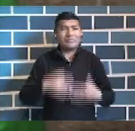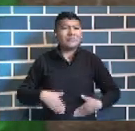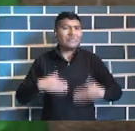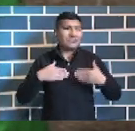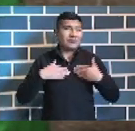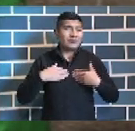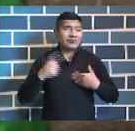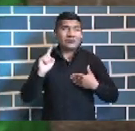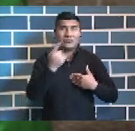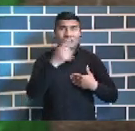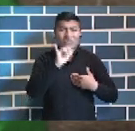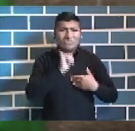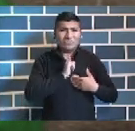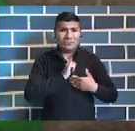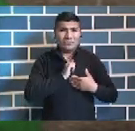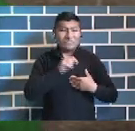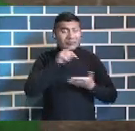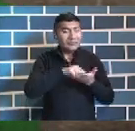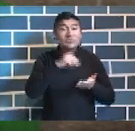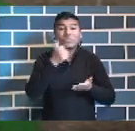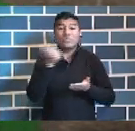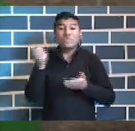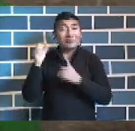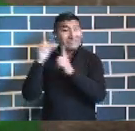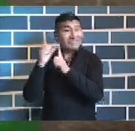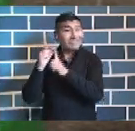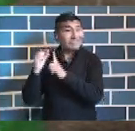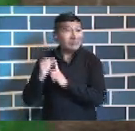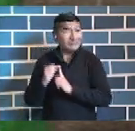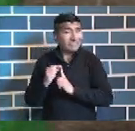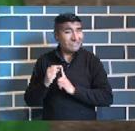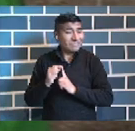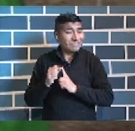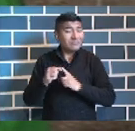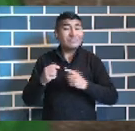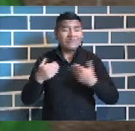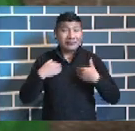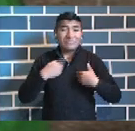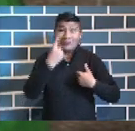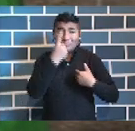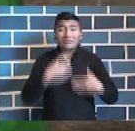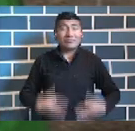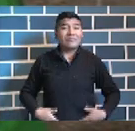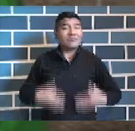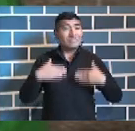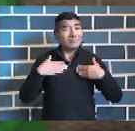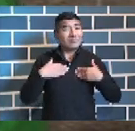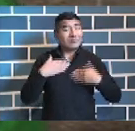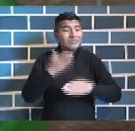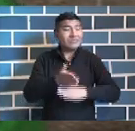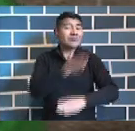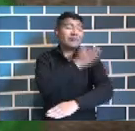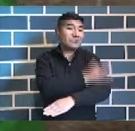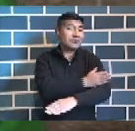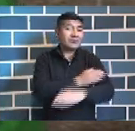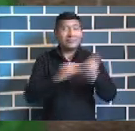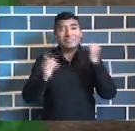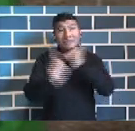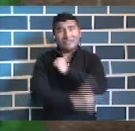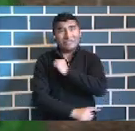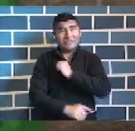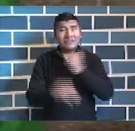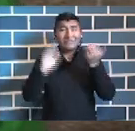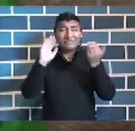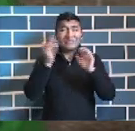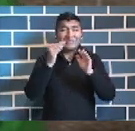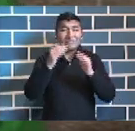egoísmo. Porque eso, en otras palabras, es llevar una vida previa a la condenación. Es casi